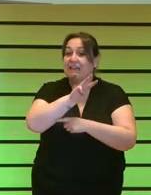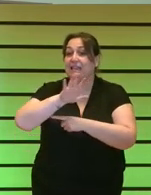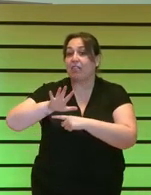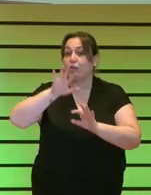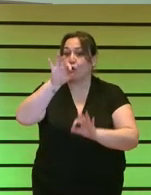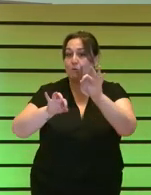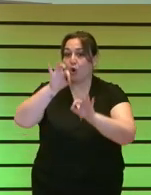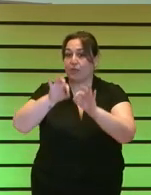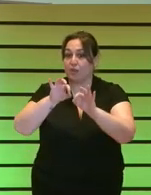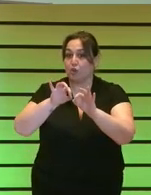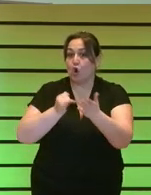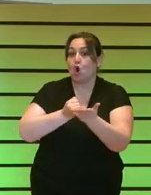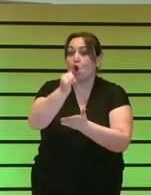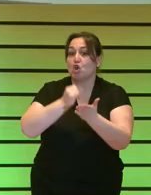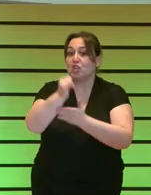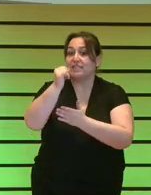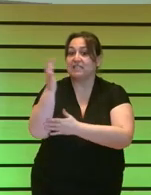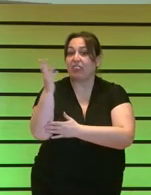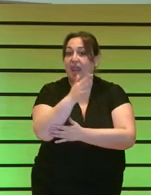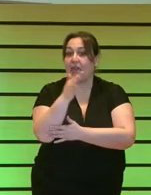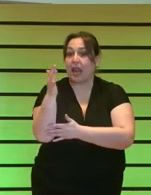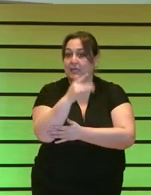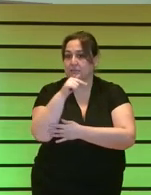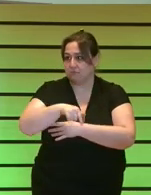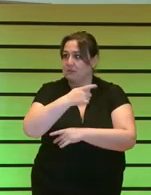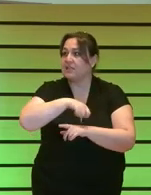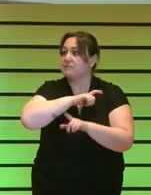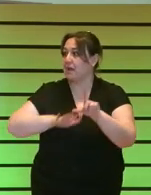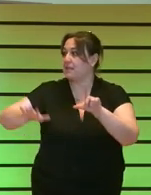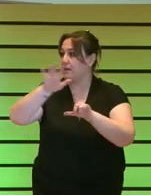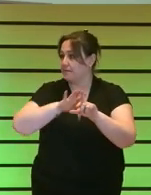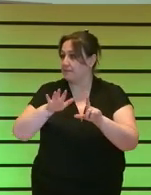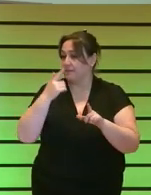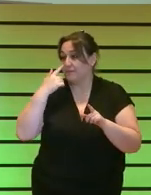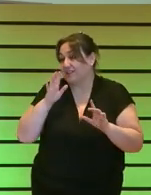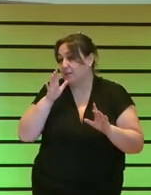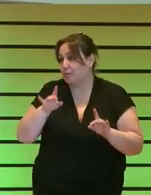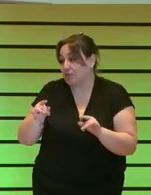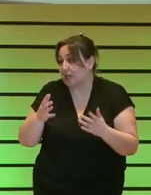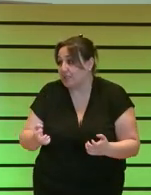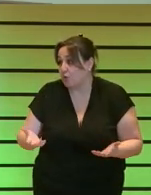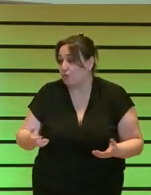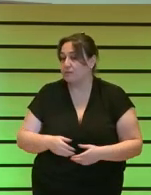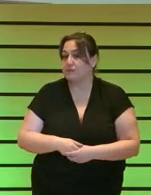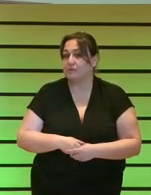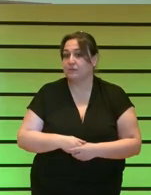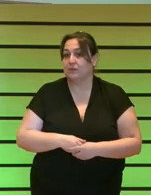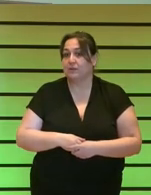de la cosecha de cereal del conjunto de España y lo estoy diciendo en una tierra vale